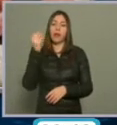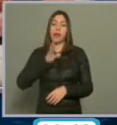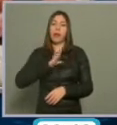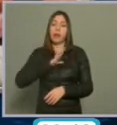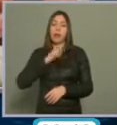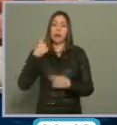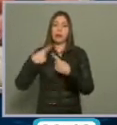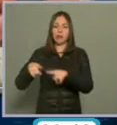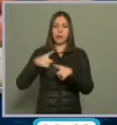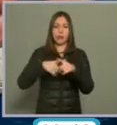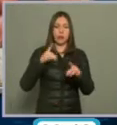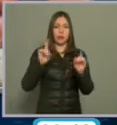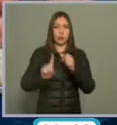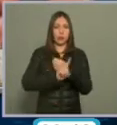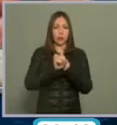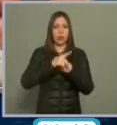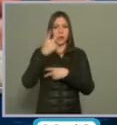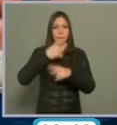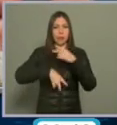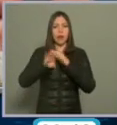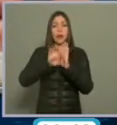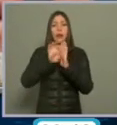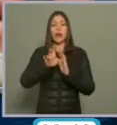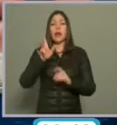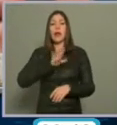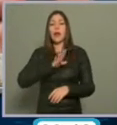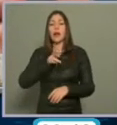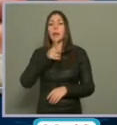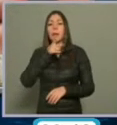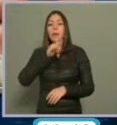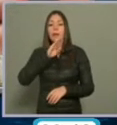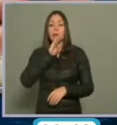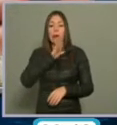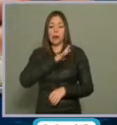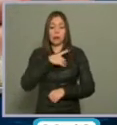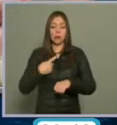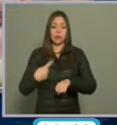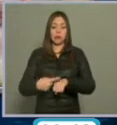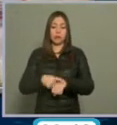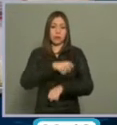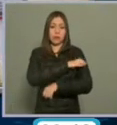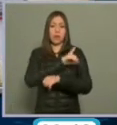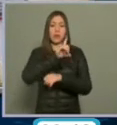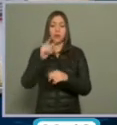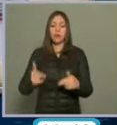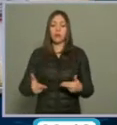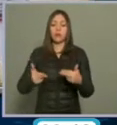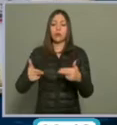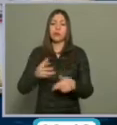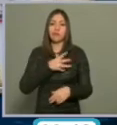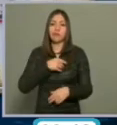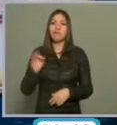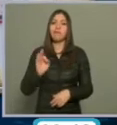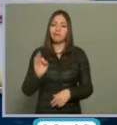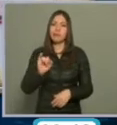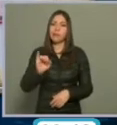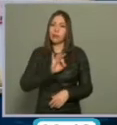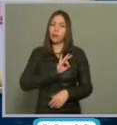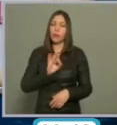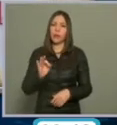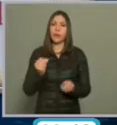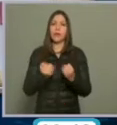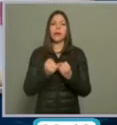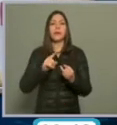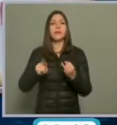más frecuente en hijos de pacientes hipertensos. Eso es muy importante. Segundo, el estilo de vida,